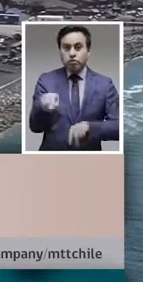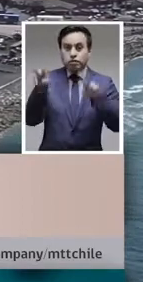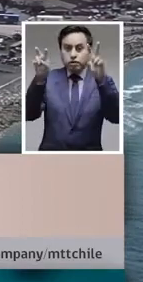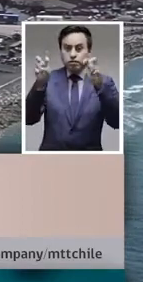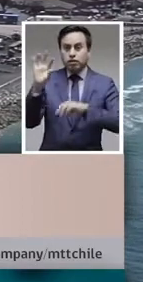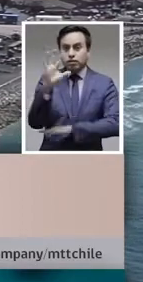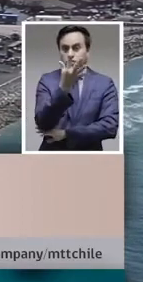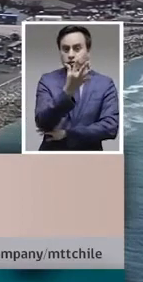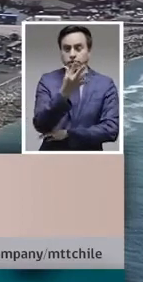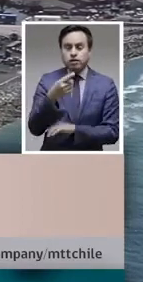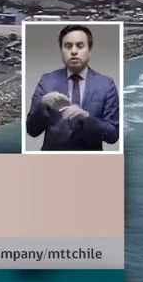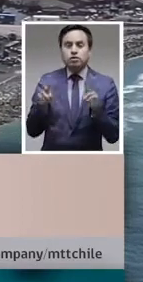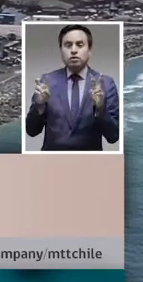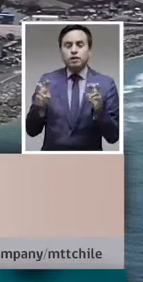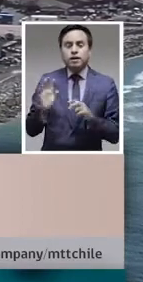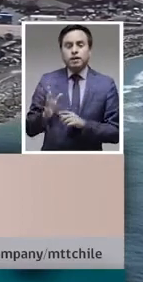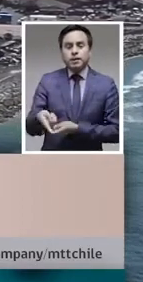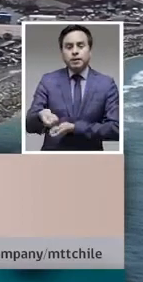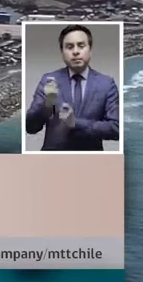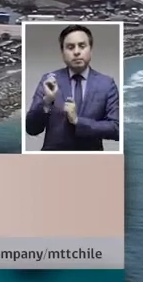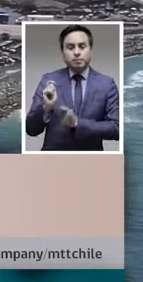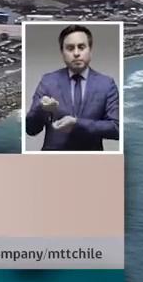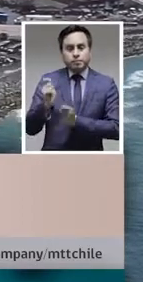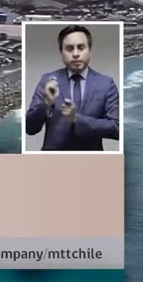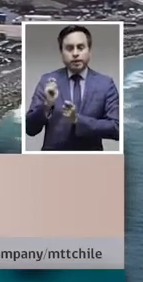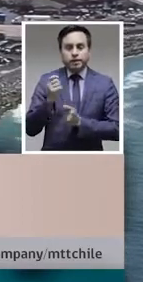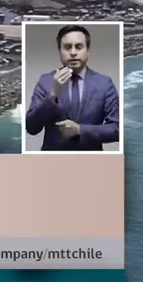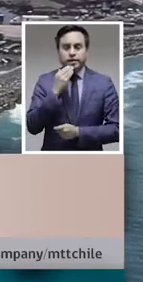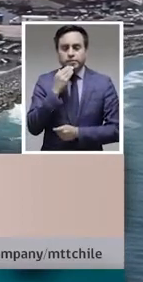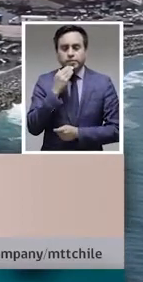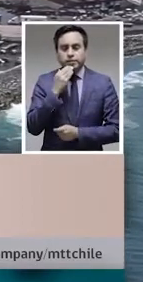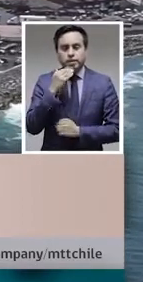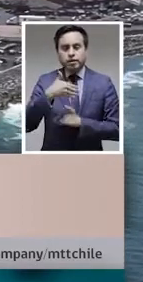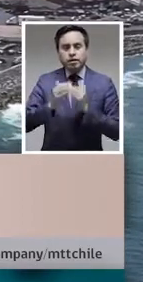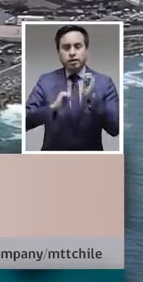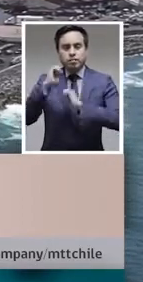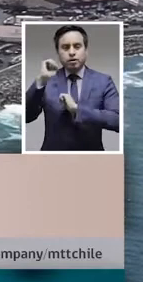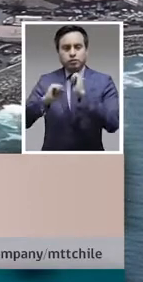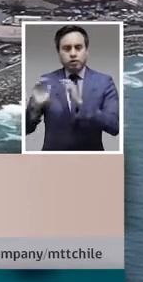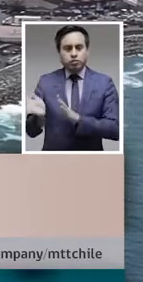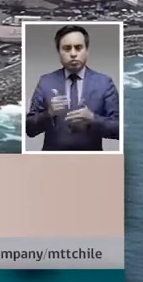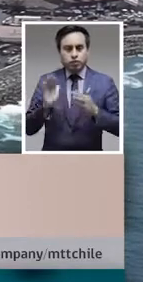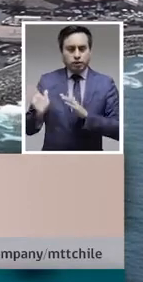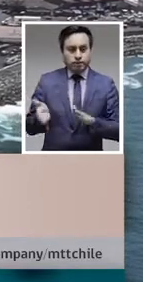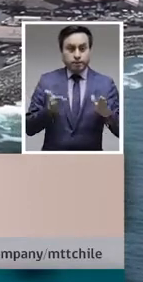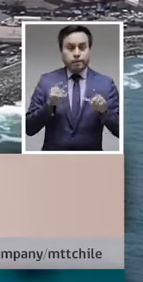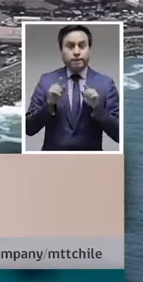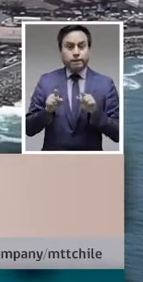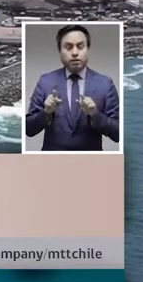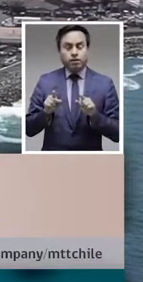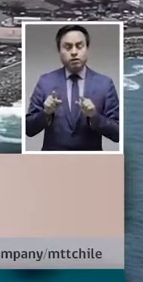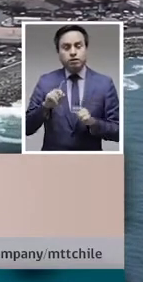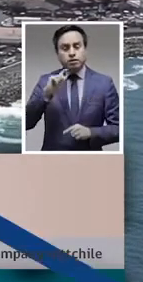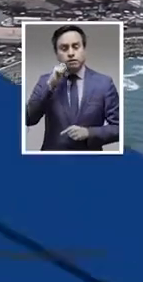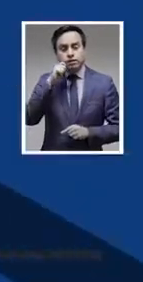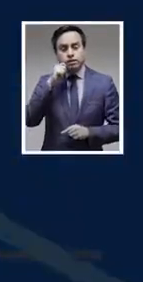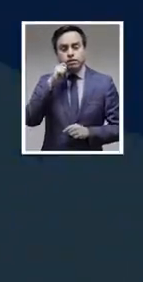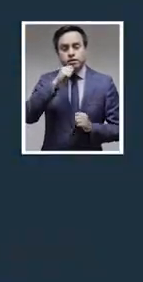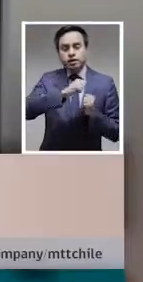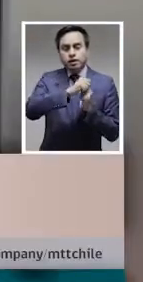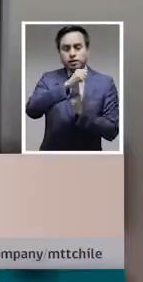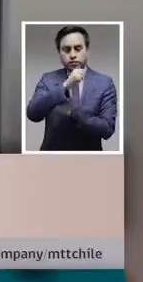sector forestal, como el sector pesca, como las manufacturas, que generan o configuran